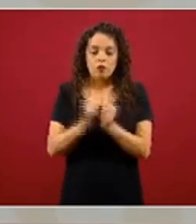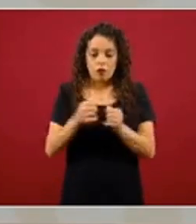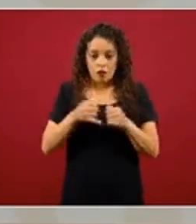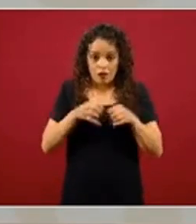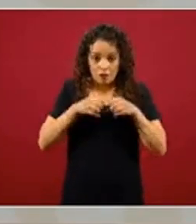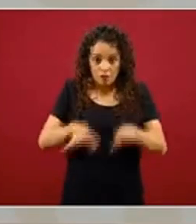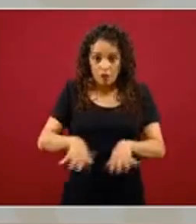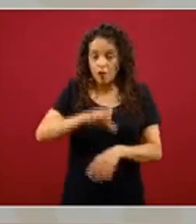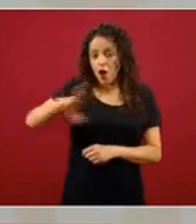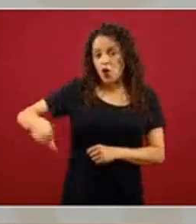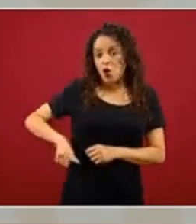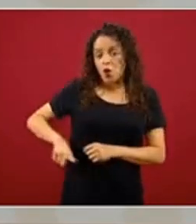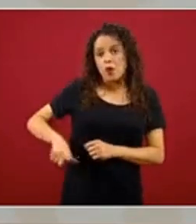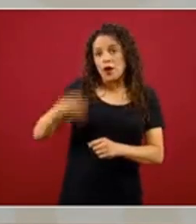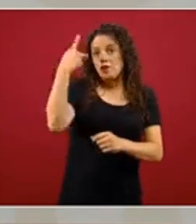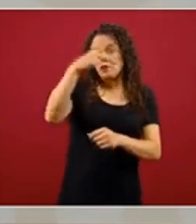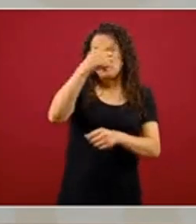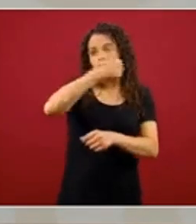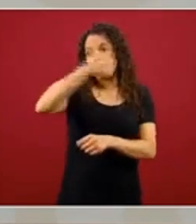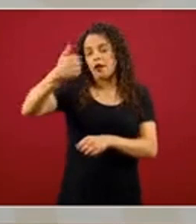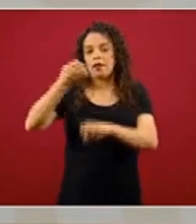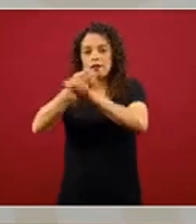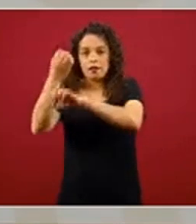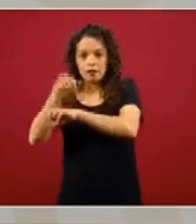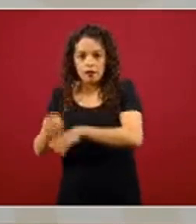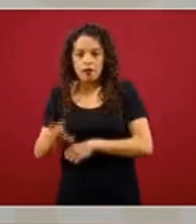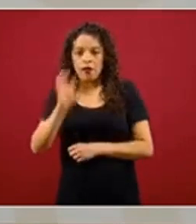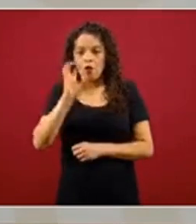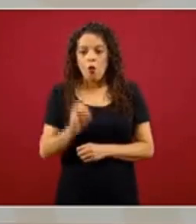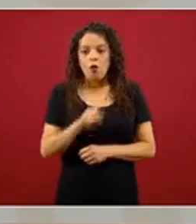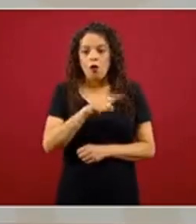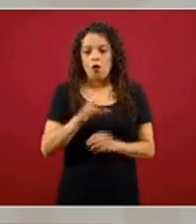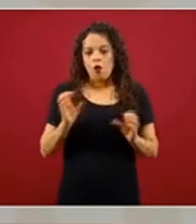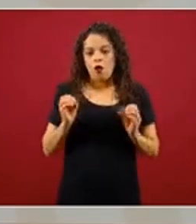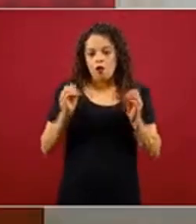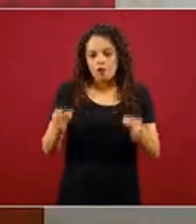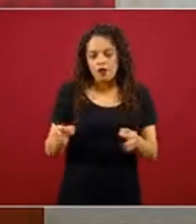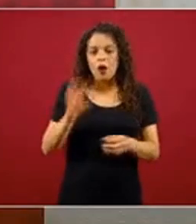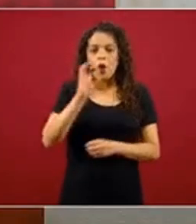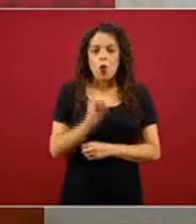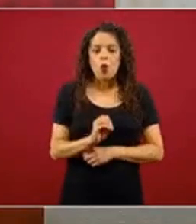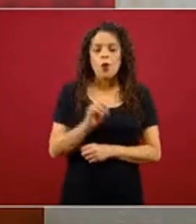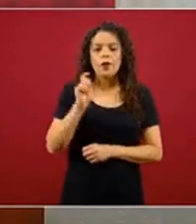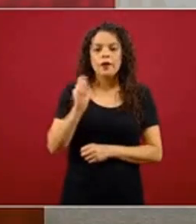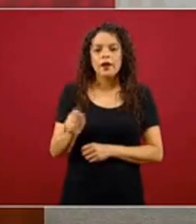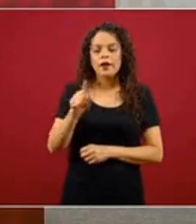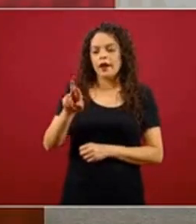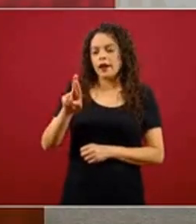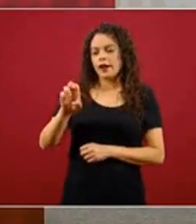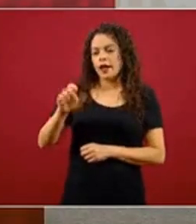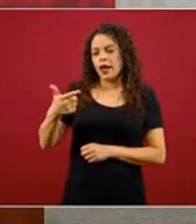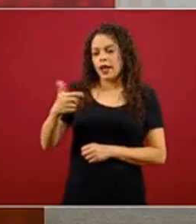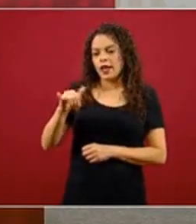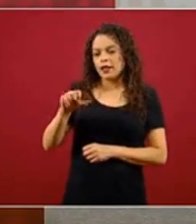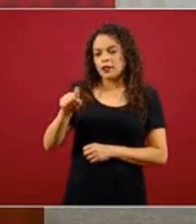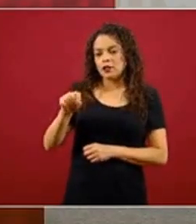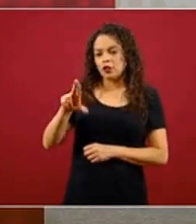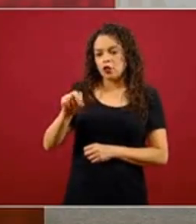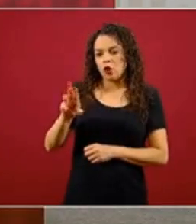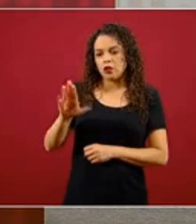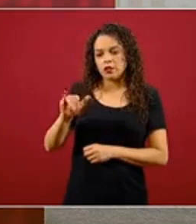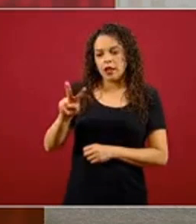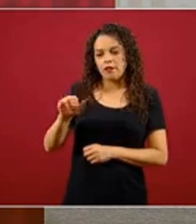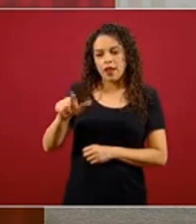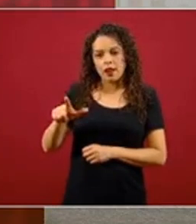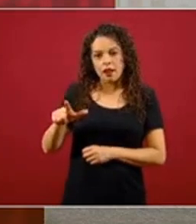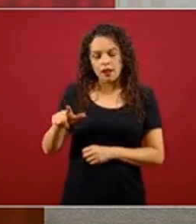o inclusive de algunas oficialías o registros civiles como tal. En su momento hay sí todo